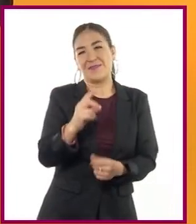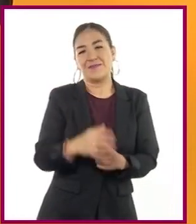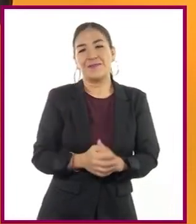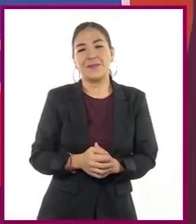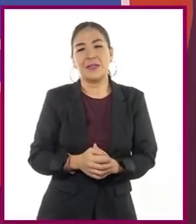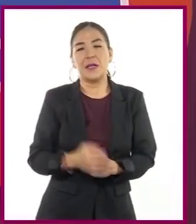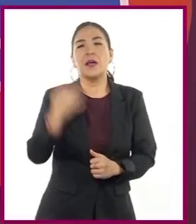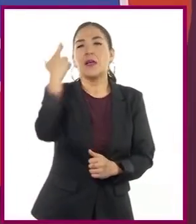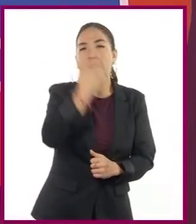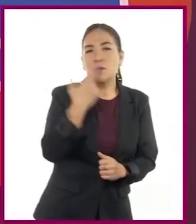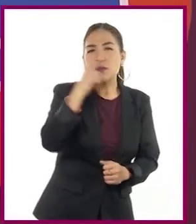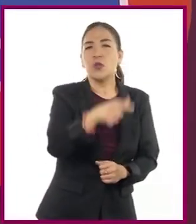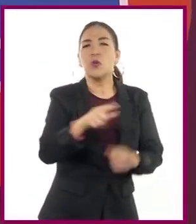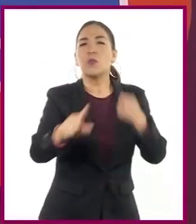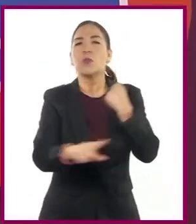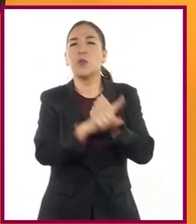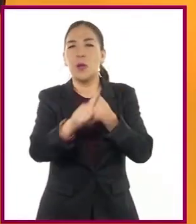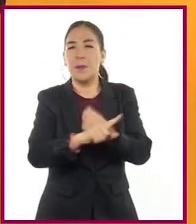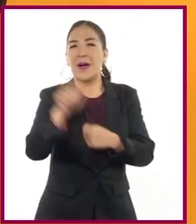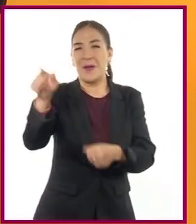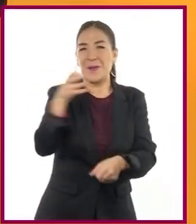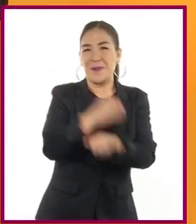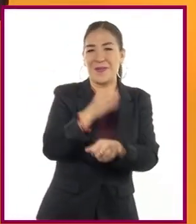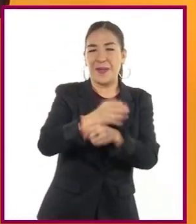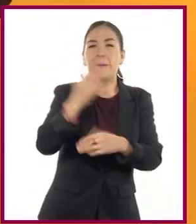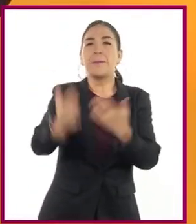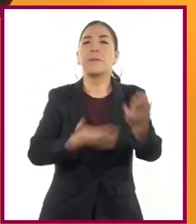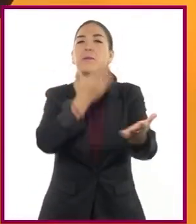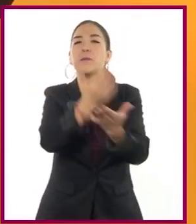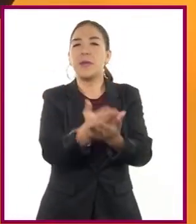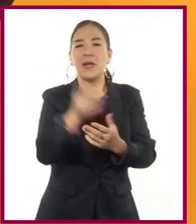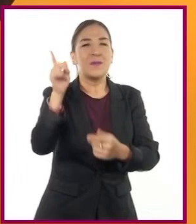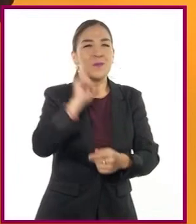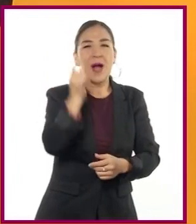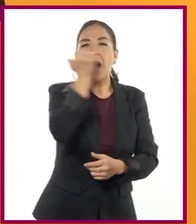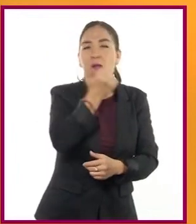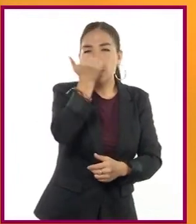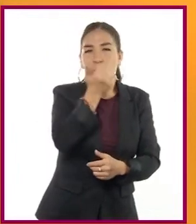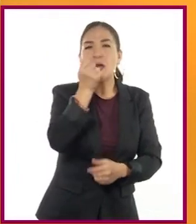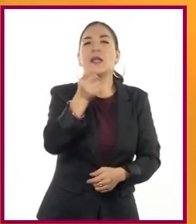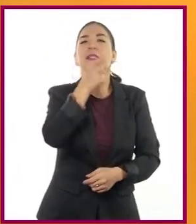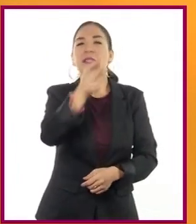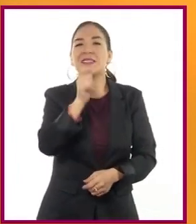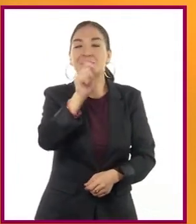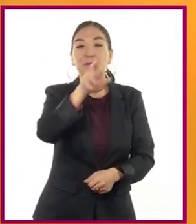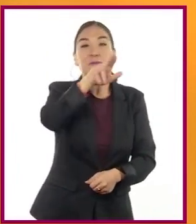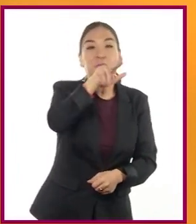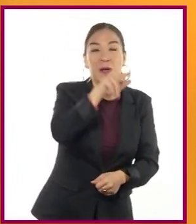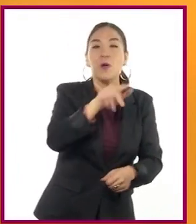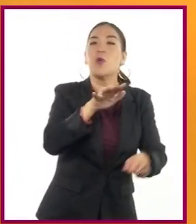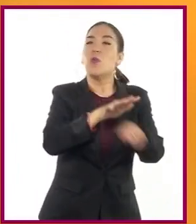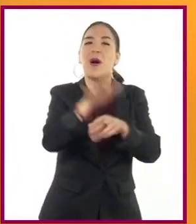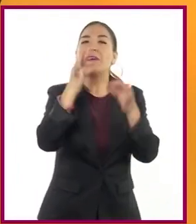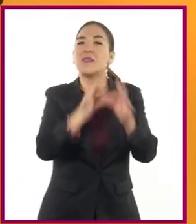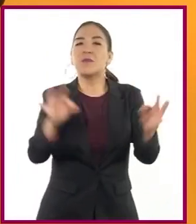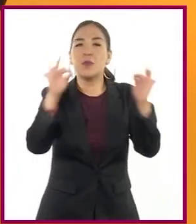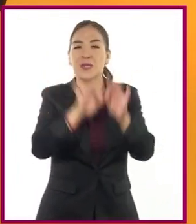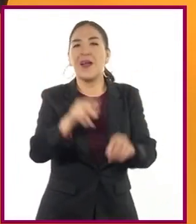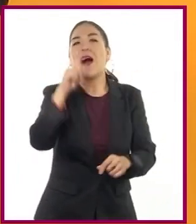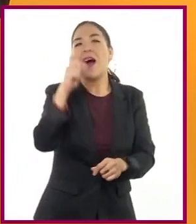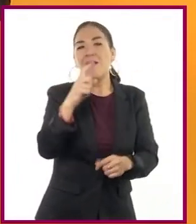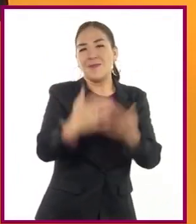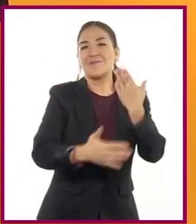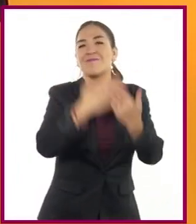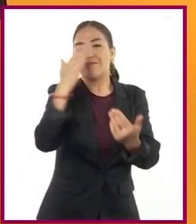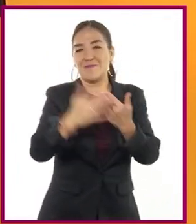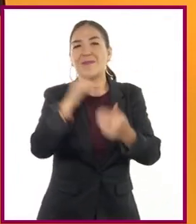Al analizar la situación que planteó mi alumna, podemos ver que expresa que su preocupación principal es la escasez